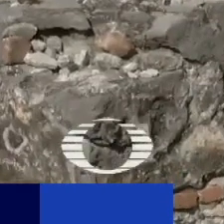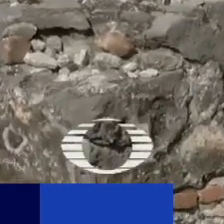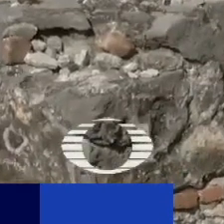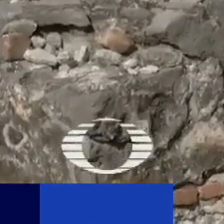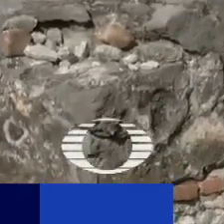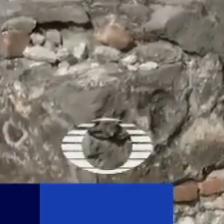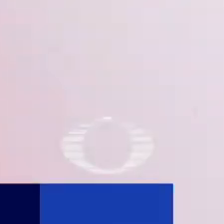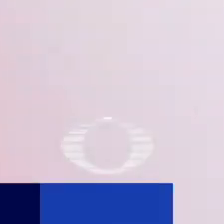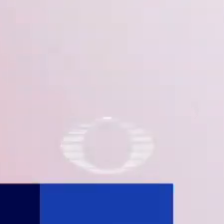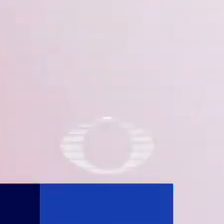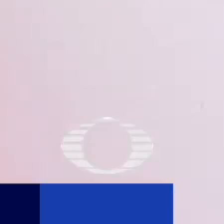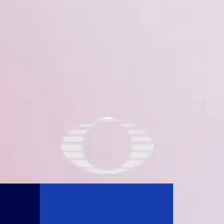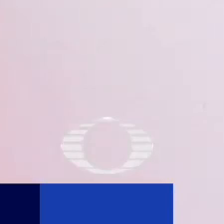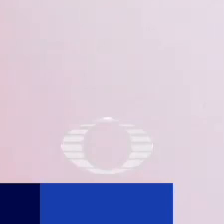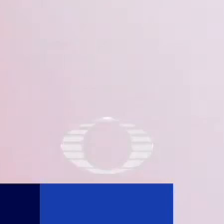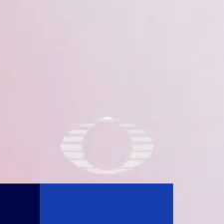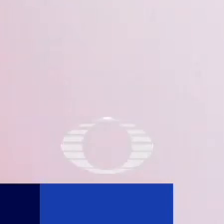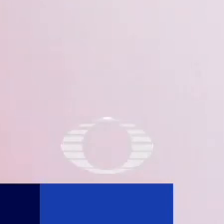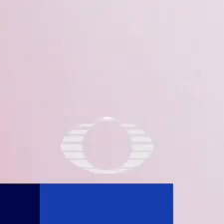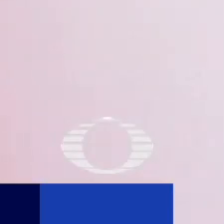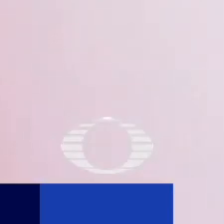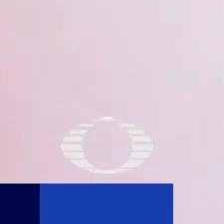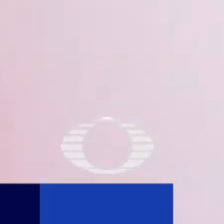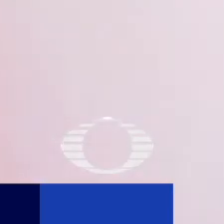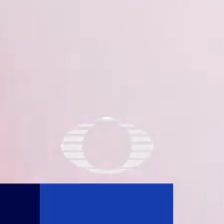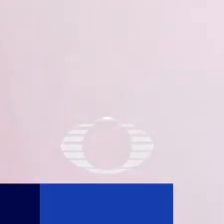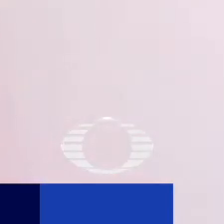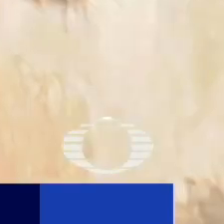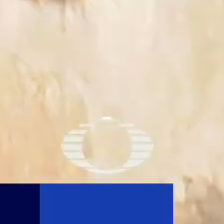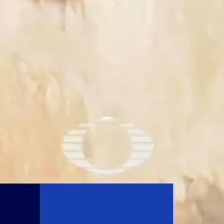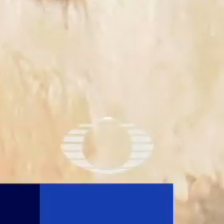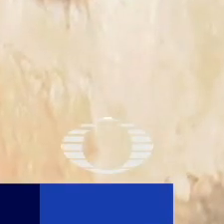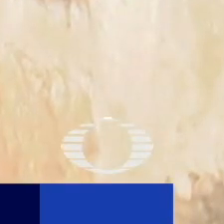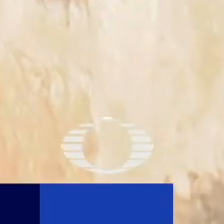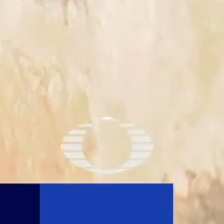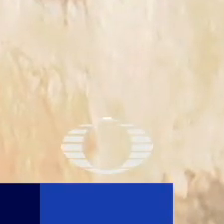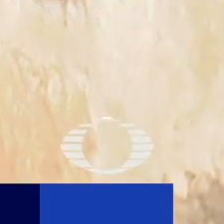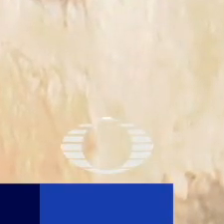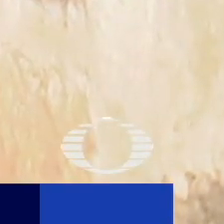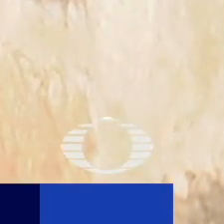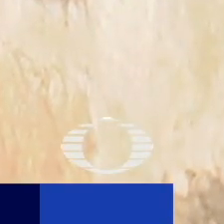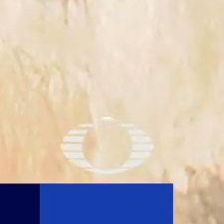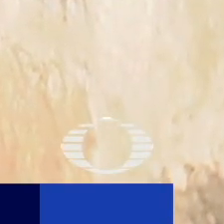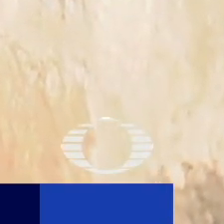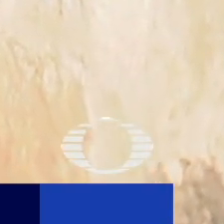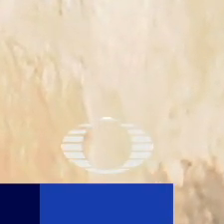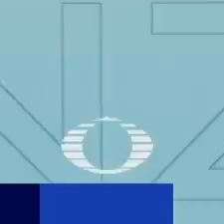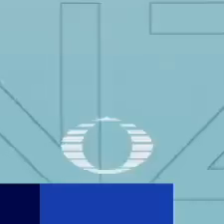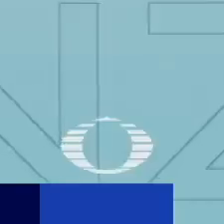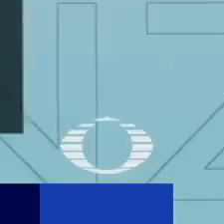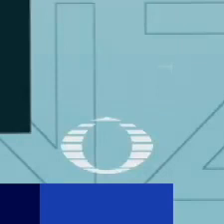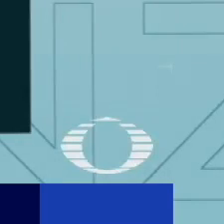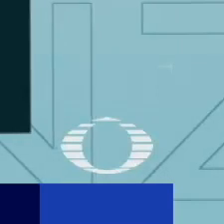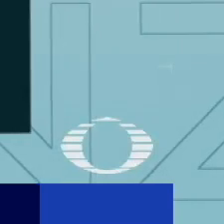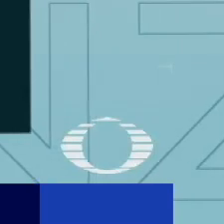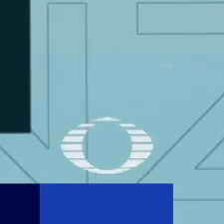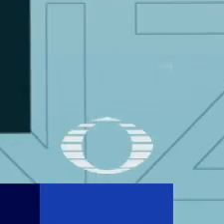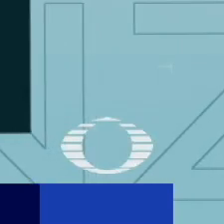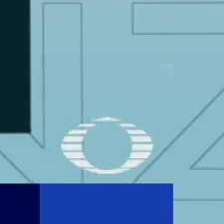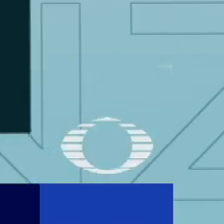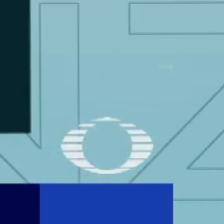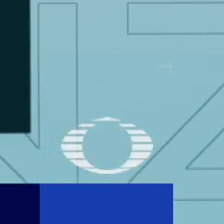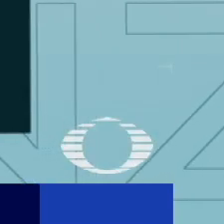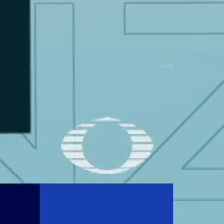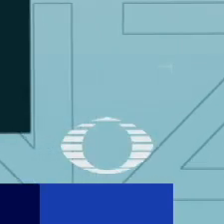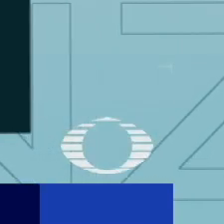de Bienes Inmuebles, Igor Ferrer, informó que en los últimos días se recuperaron estos sitios: el Parque